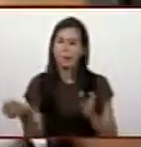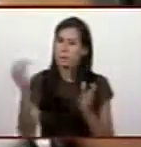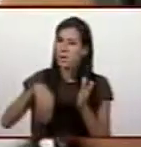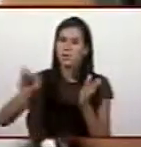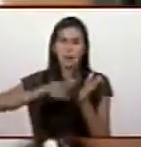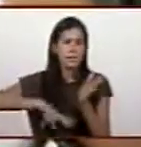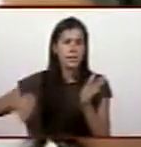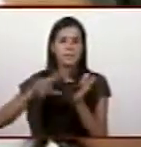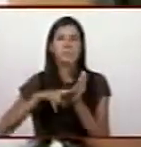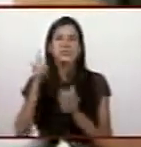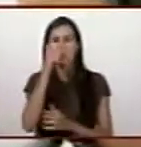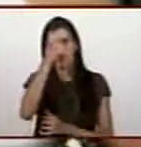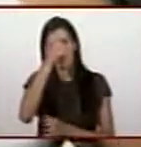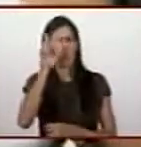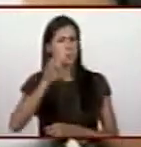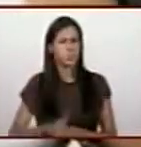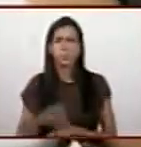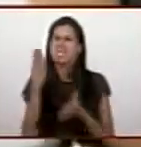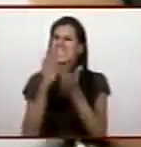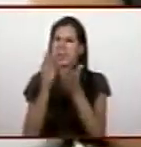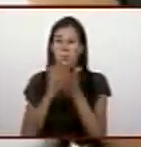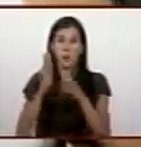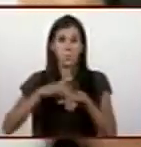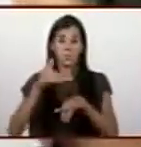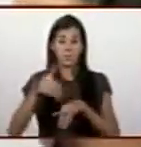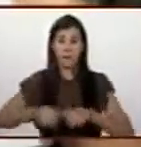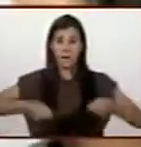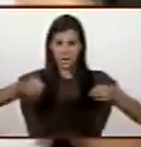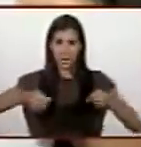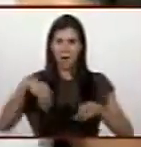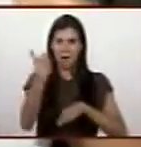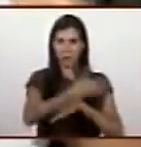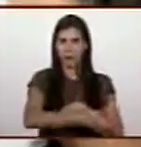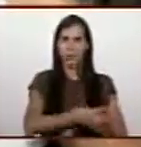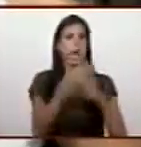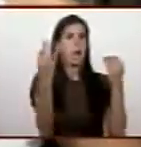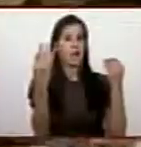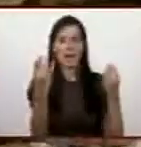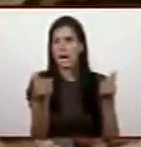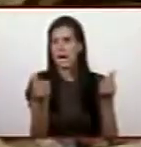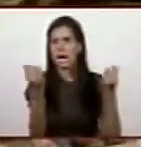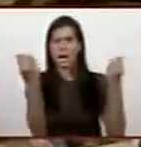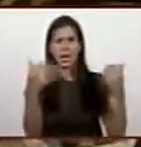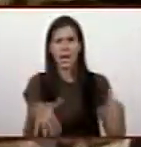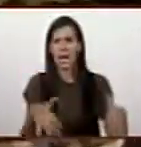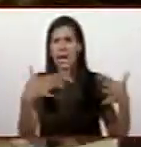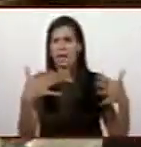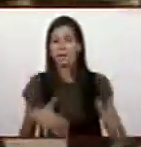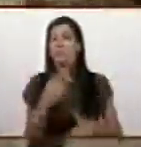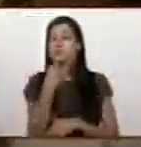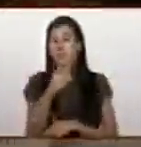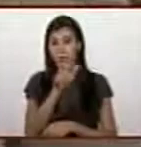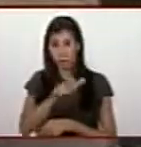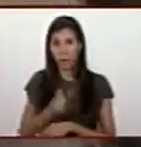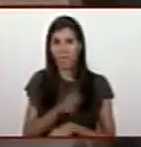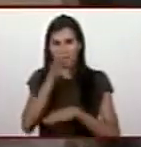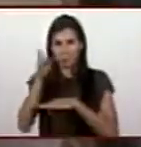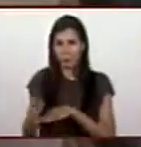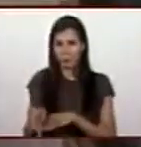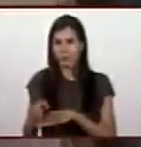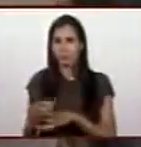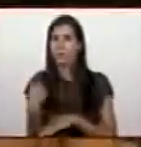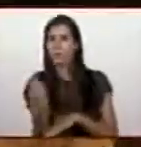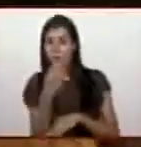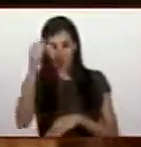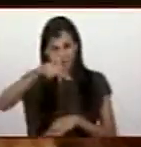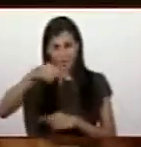haciendo, pues todos los fines de semana. Porque de verdad que en el mercado todo está carísimo. Quienes acudieron a la feria destacaron que